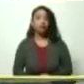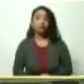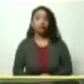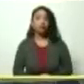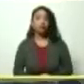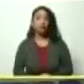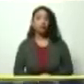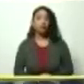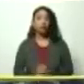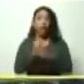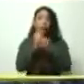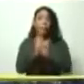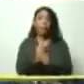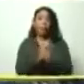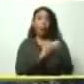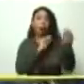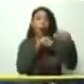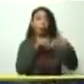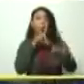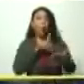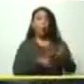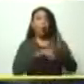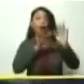esperemos que los acuerdos se cumplan